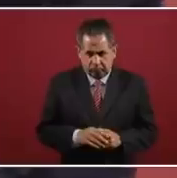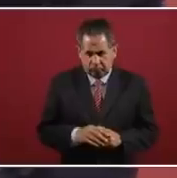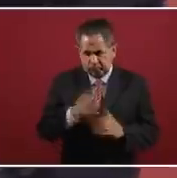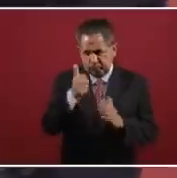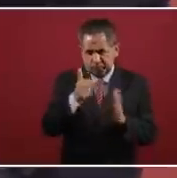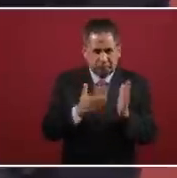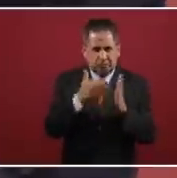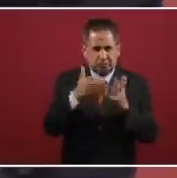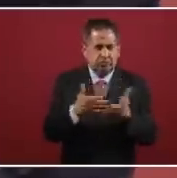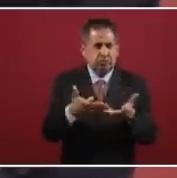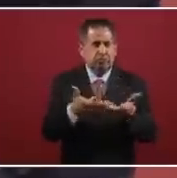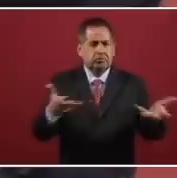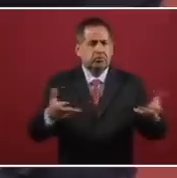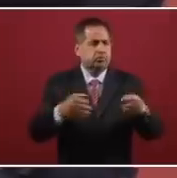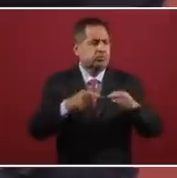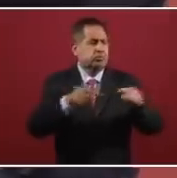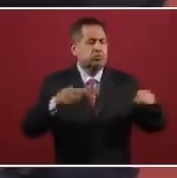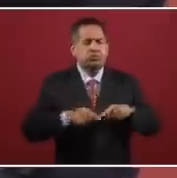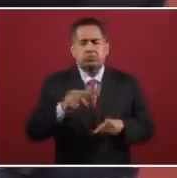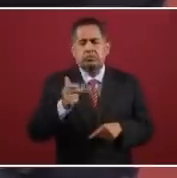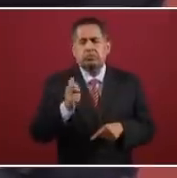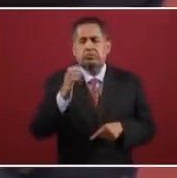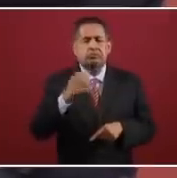6 millones de hectáreas.